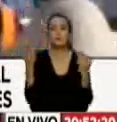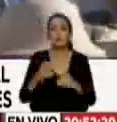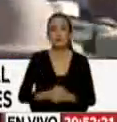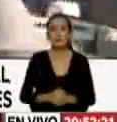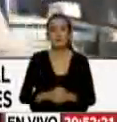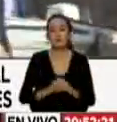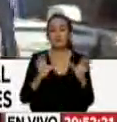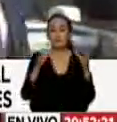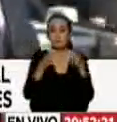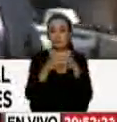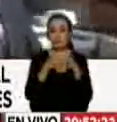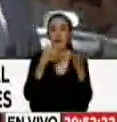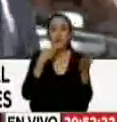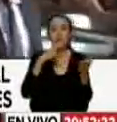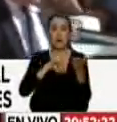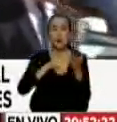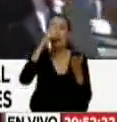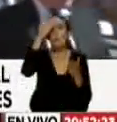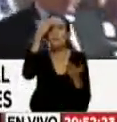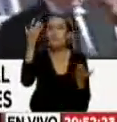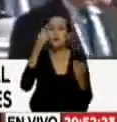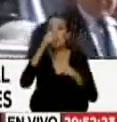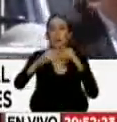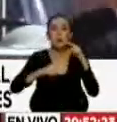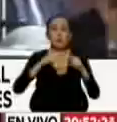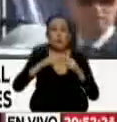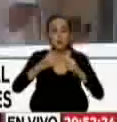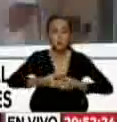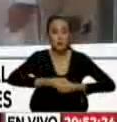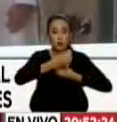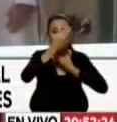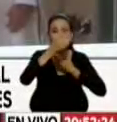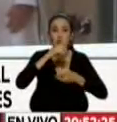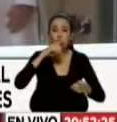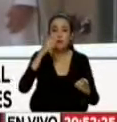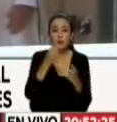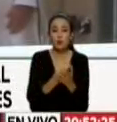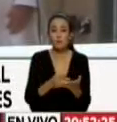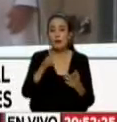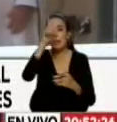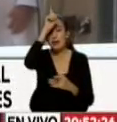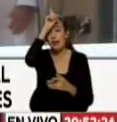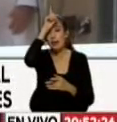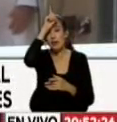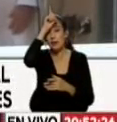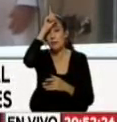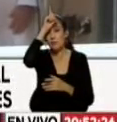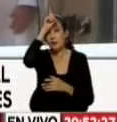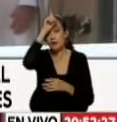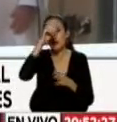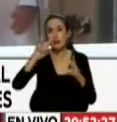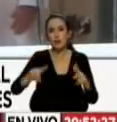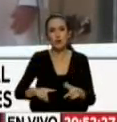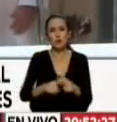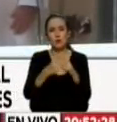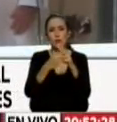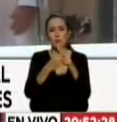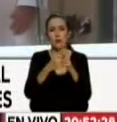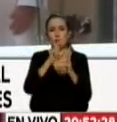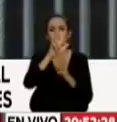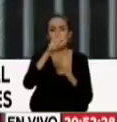El comunicado del pontificado se conoce cuando un informe en Alemania revela que la Iglesia Católica cometió al menos